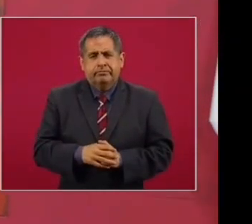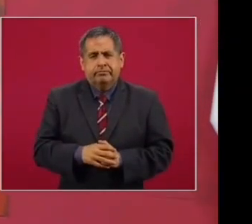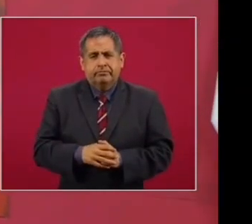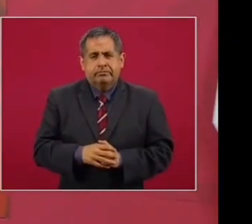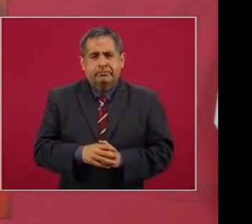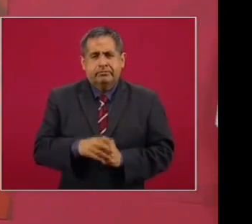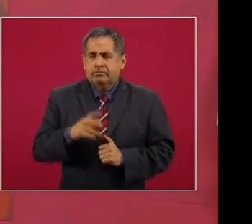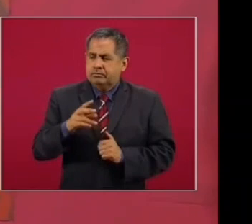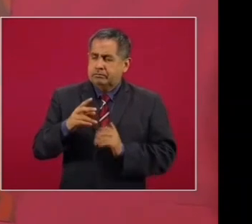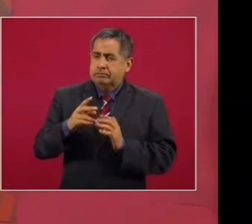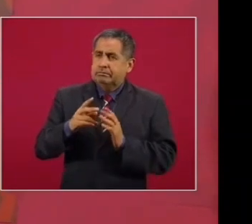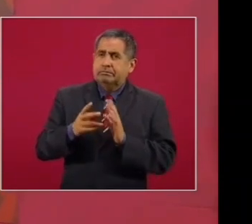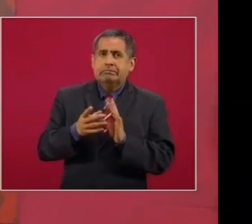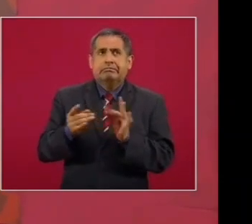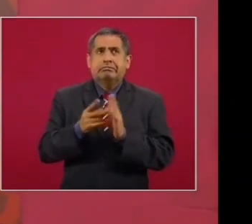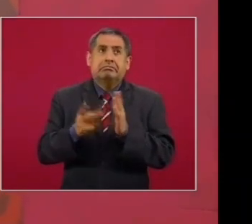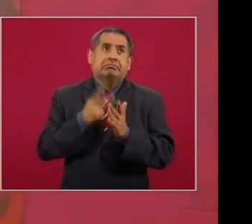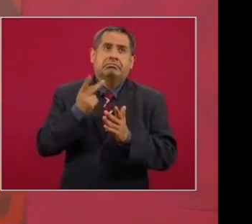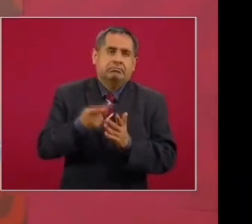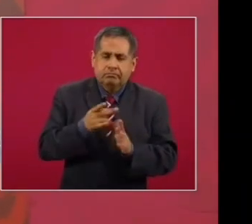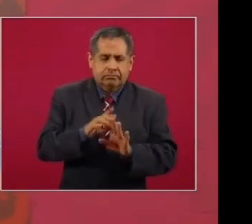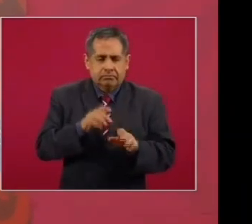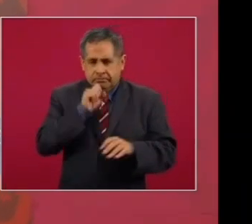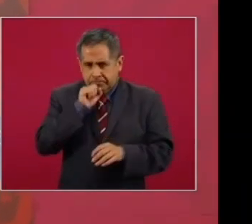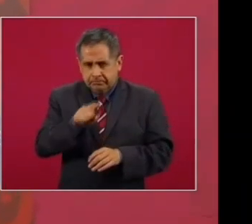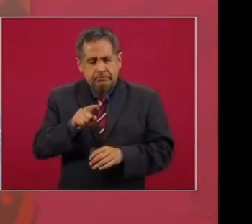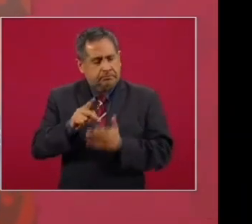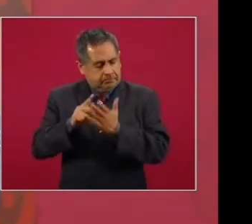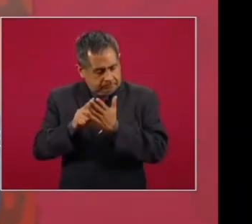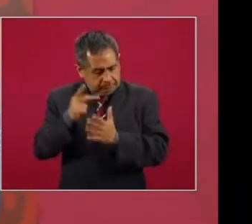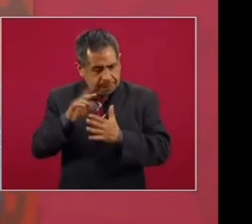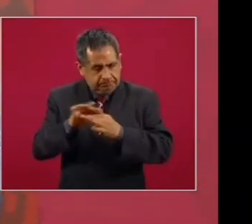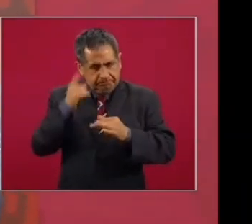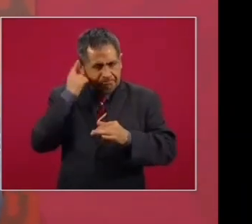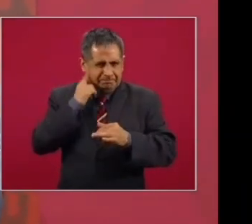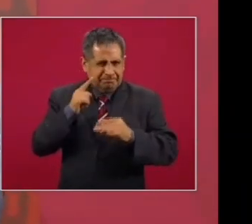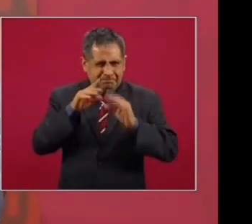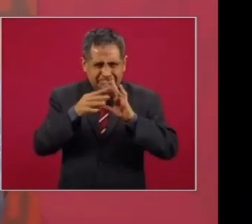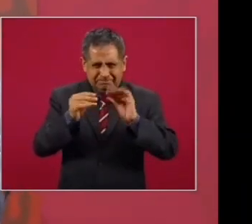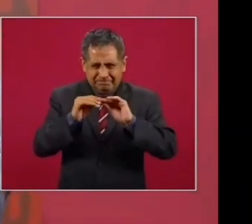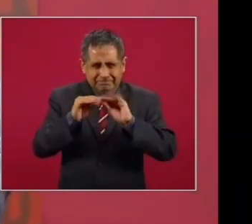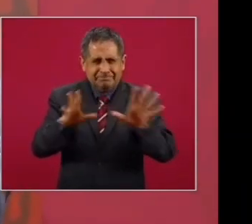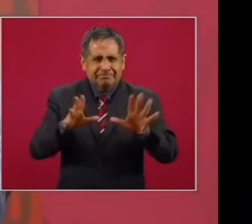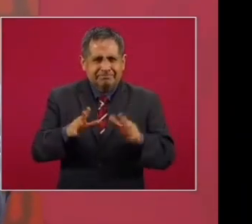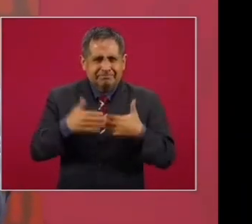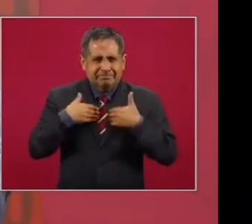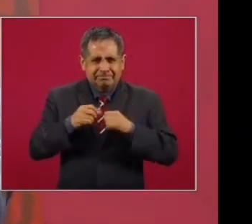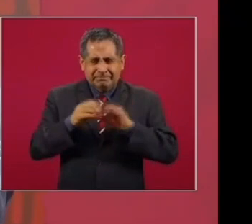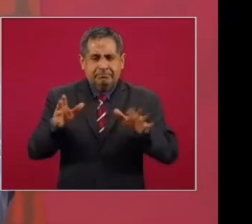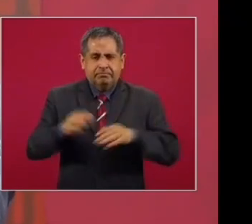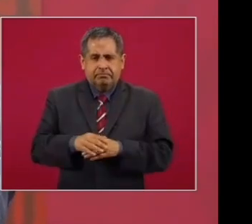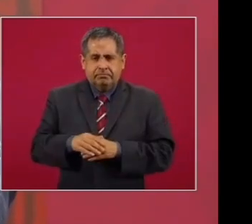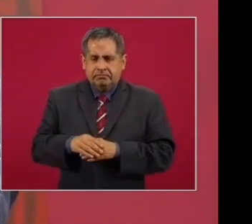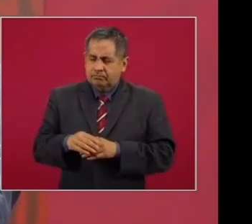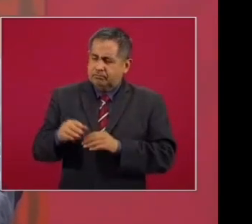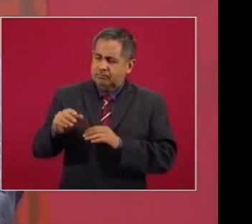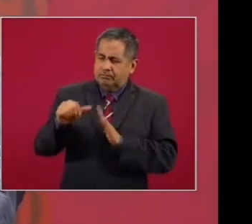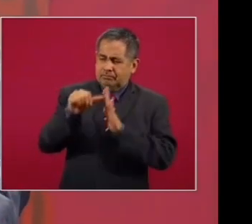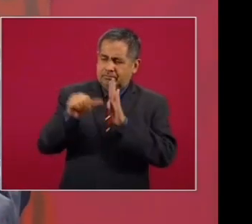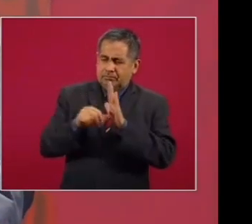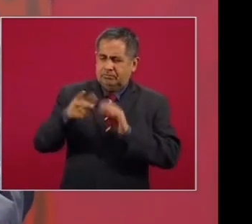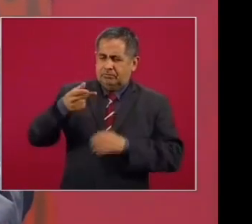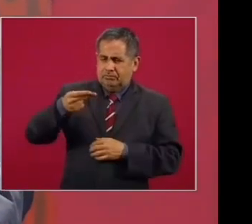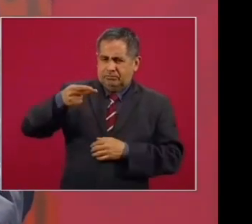no es redundante, pero es para que se entienda bien. El 89